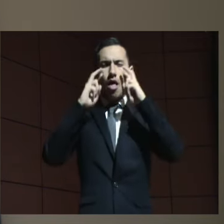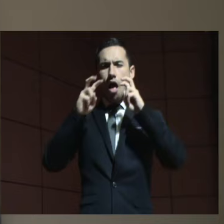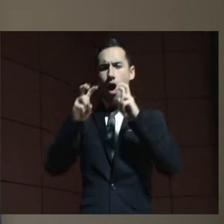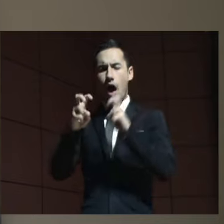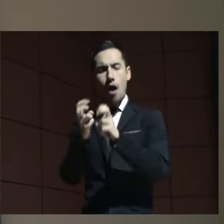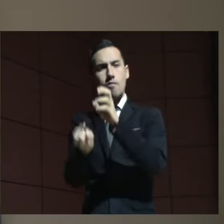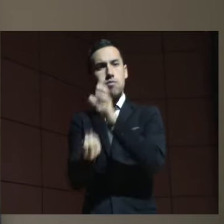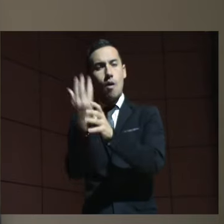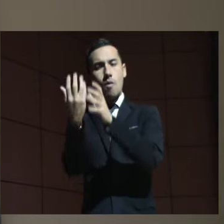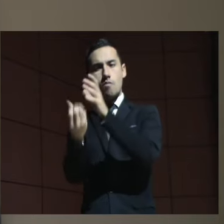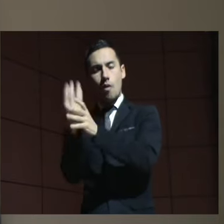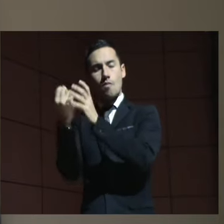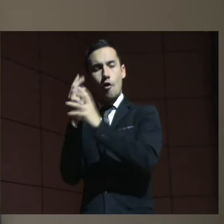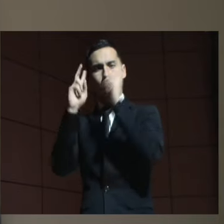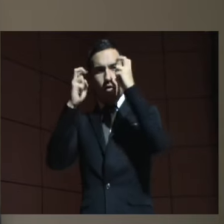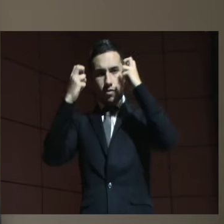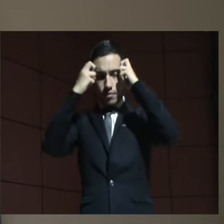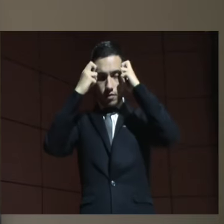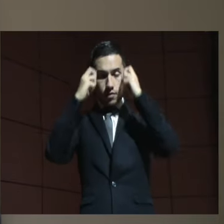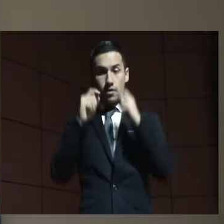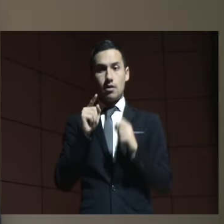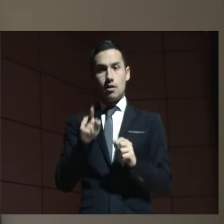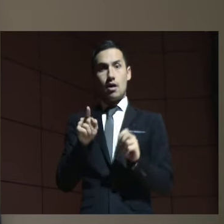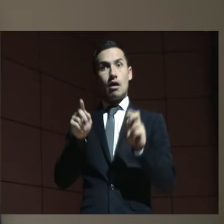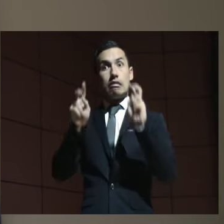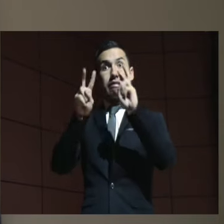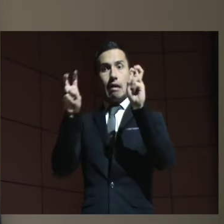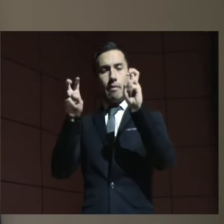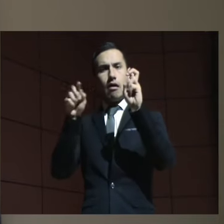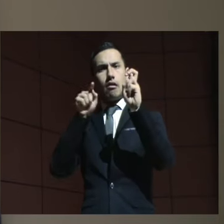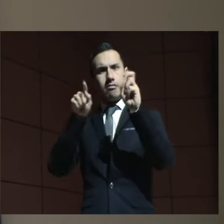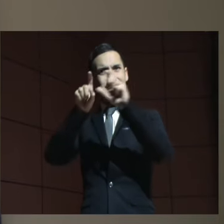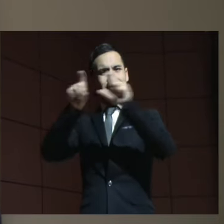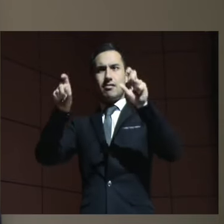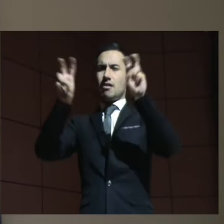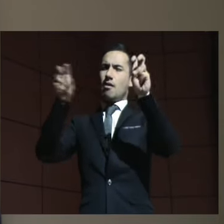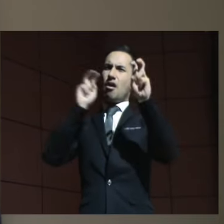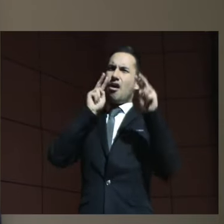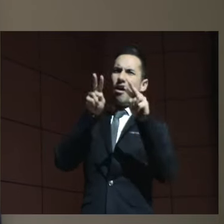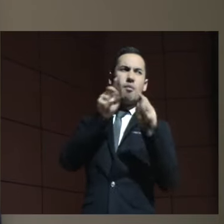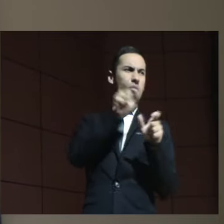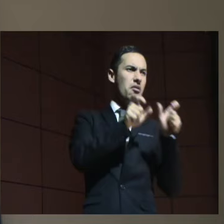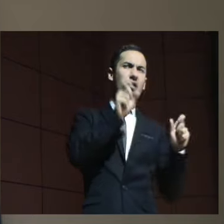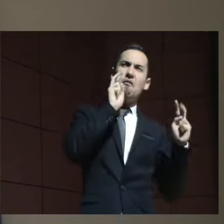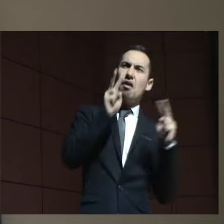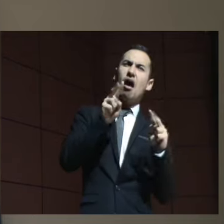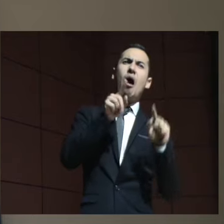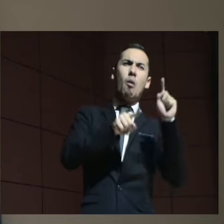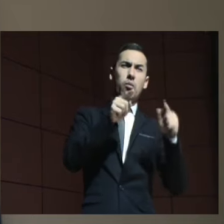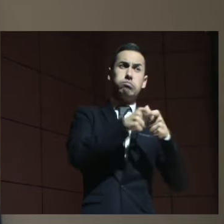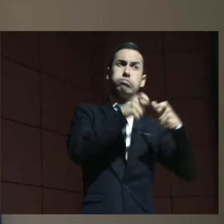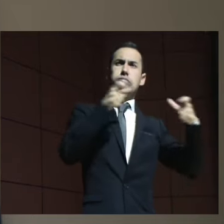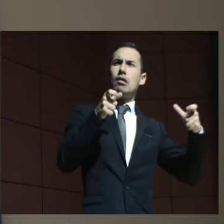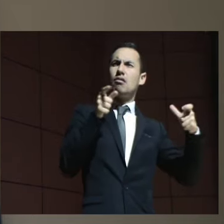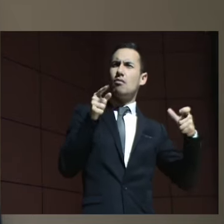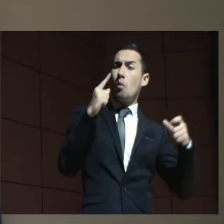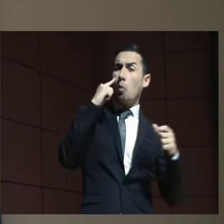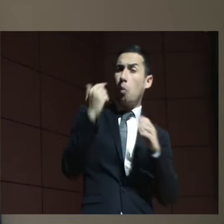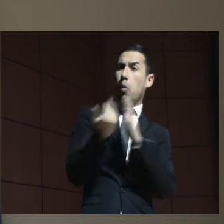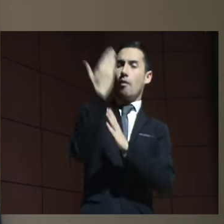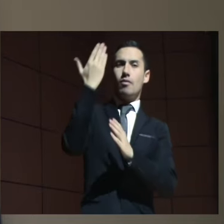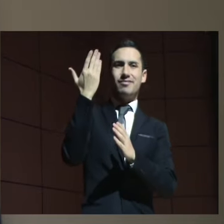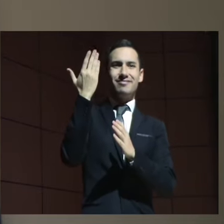generación de nuevo conocimiento frente a un tema que increíblemente para muchos aún es una